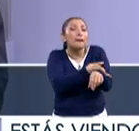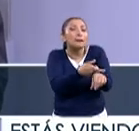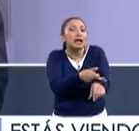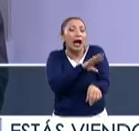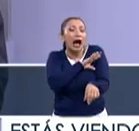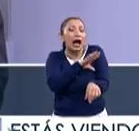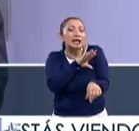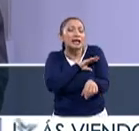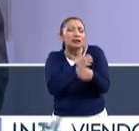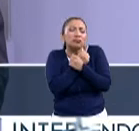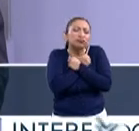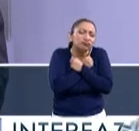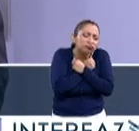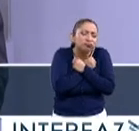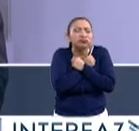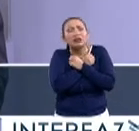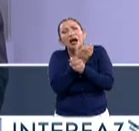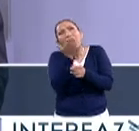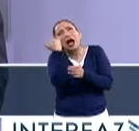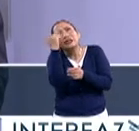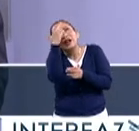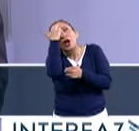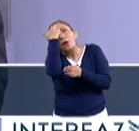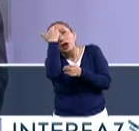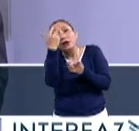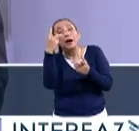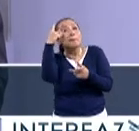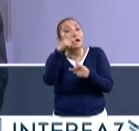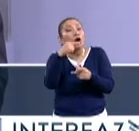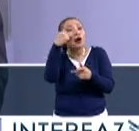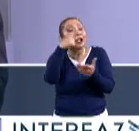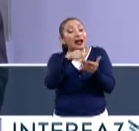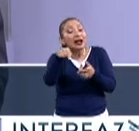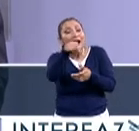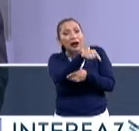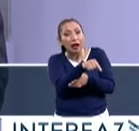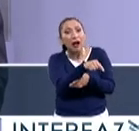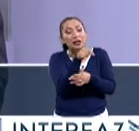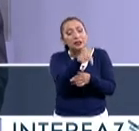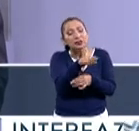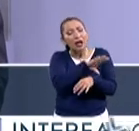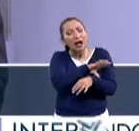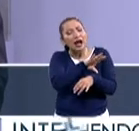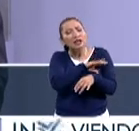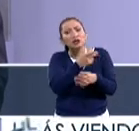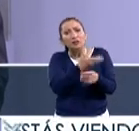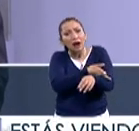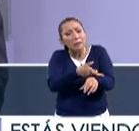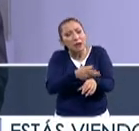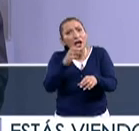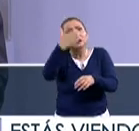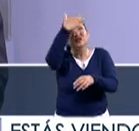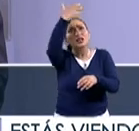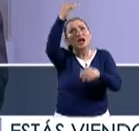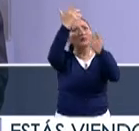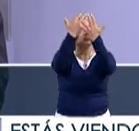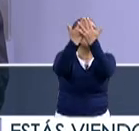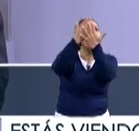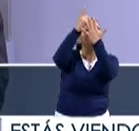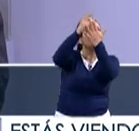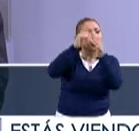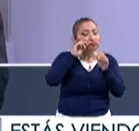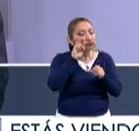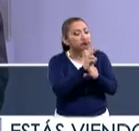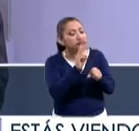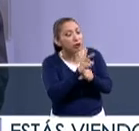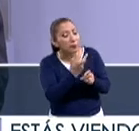seres queridos con los que los mexicanos consideramos que esos seres queridos están en el cielo y están